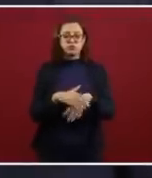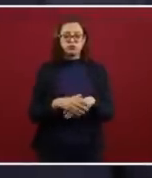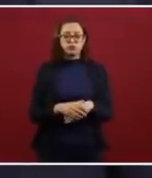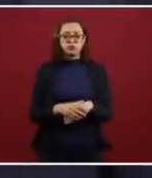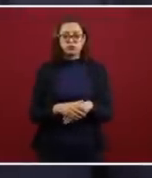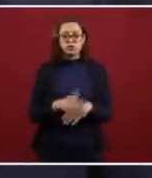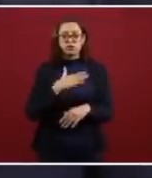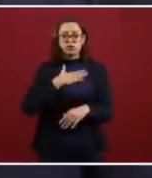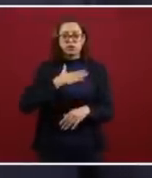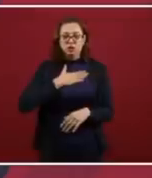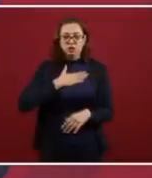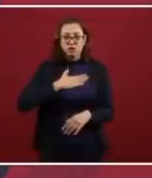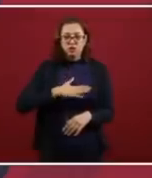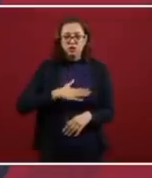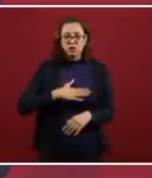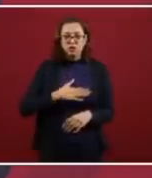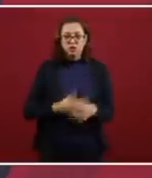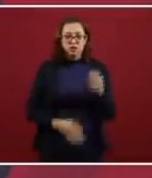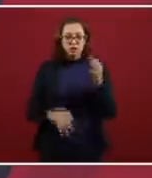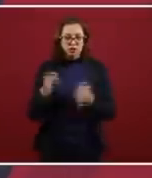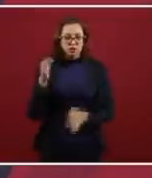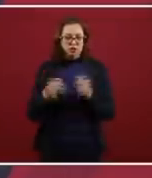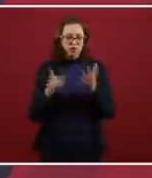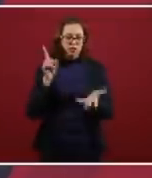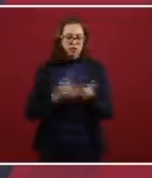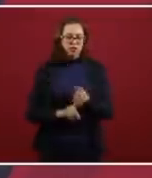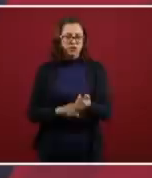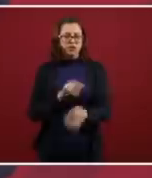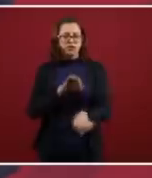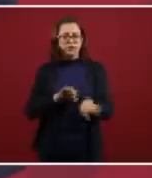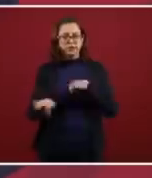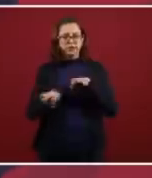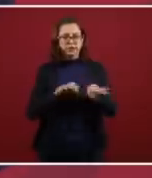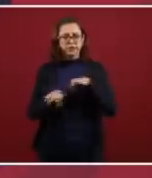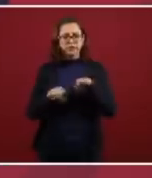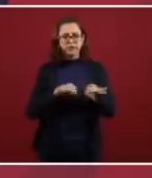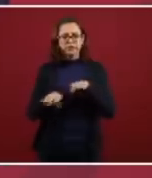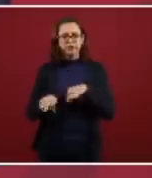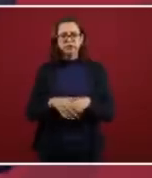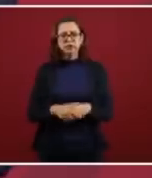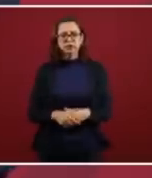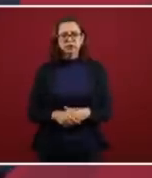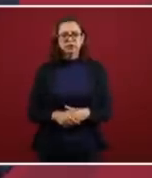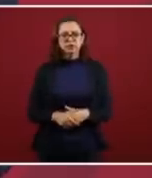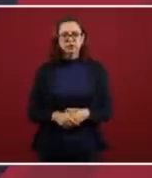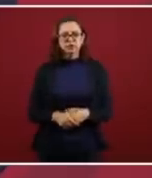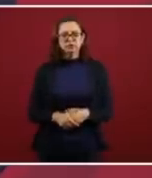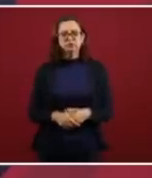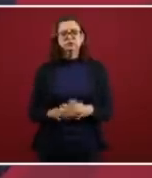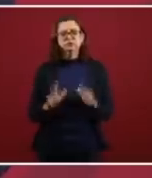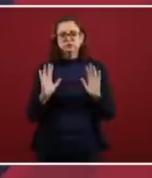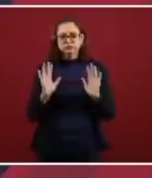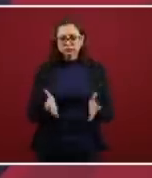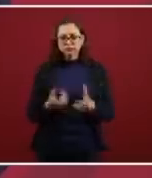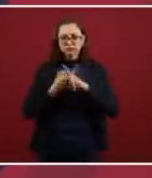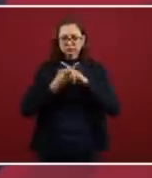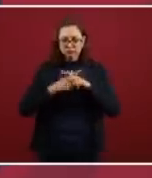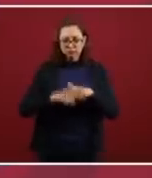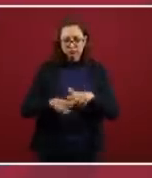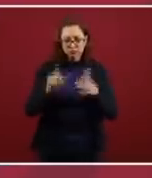la justicia laboral. Y se está haciendo una